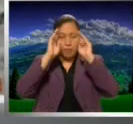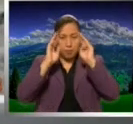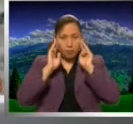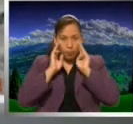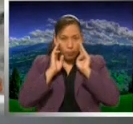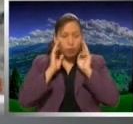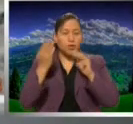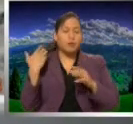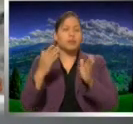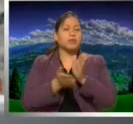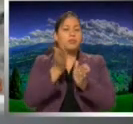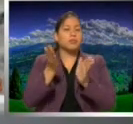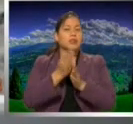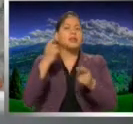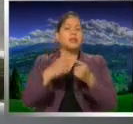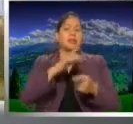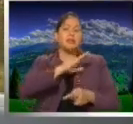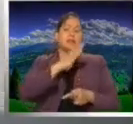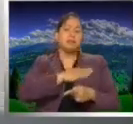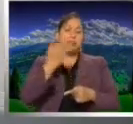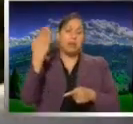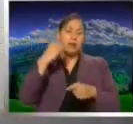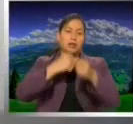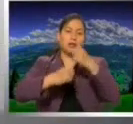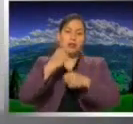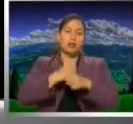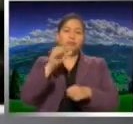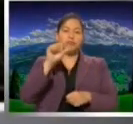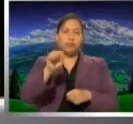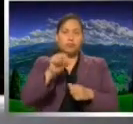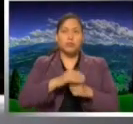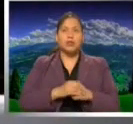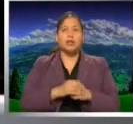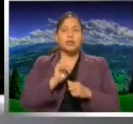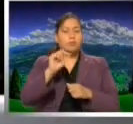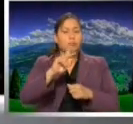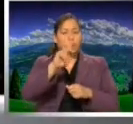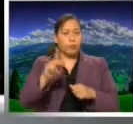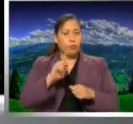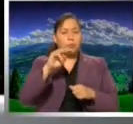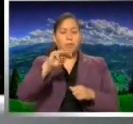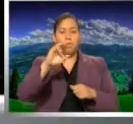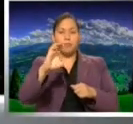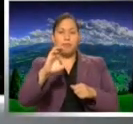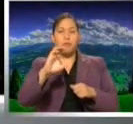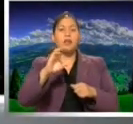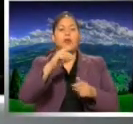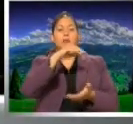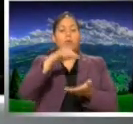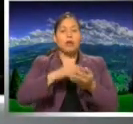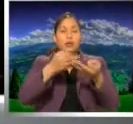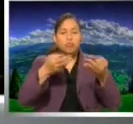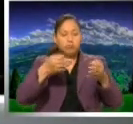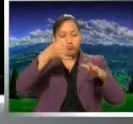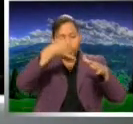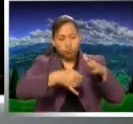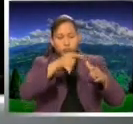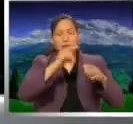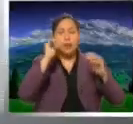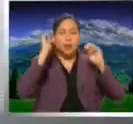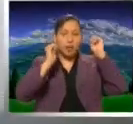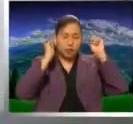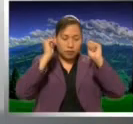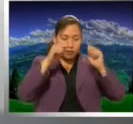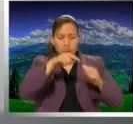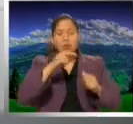que construyeron los españoles en el siglo XVI, en los pueblos de la Magdalena Contreras, tiene una zona arqueológica, pero además decir es tierra